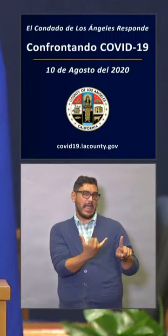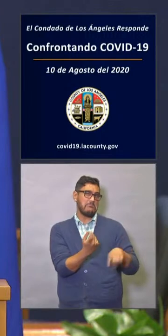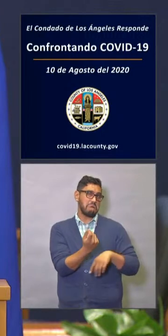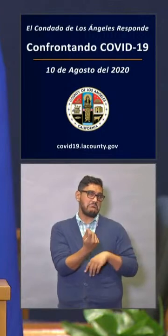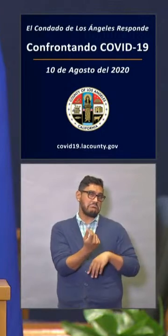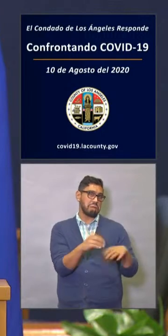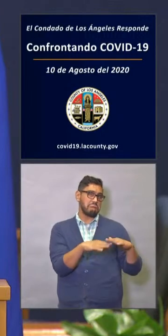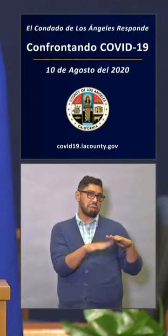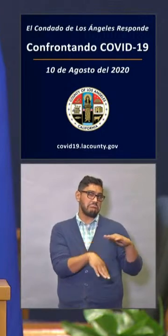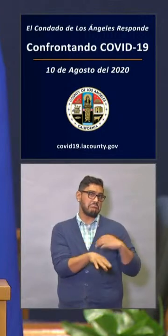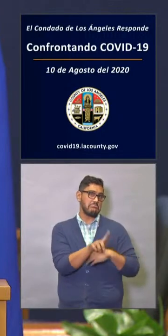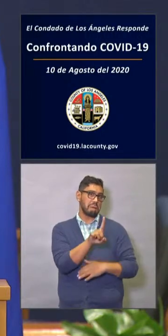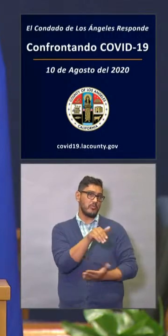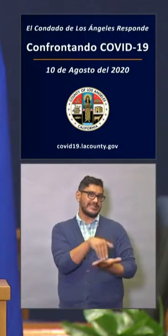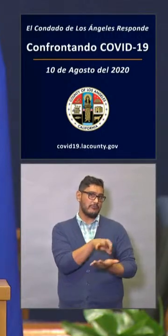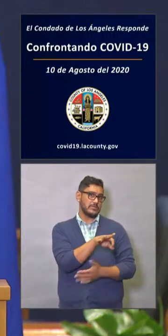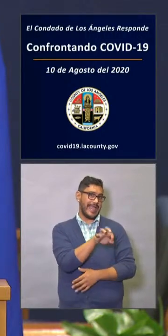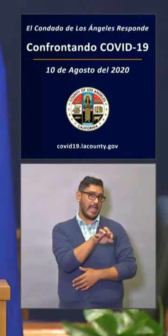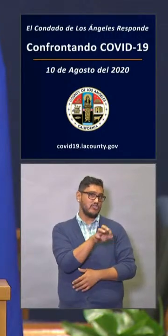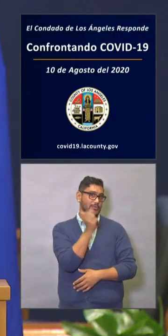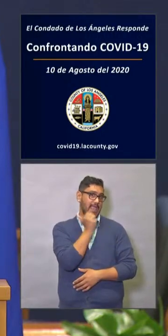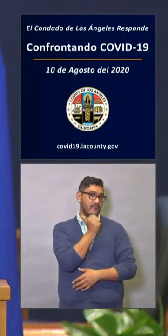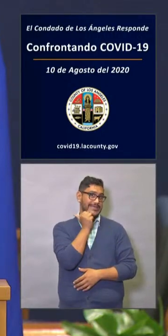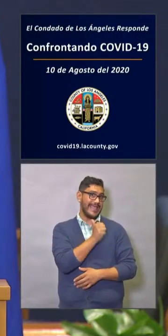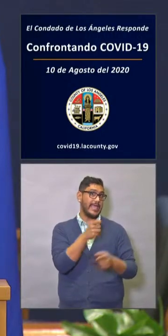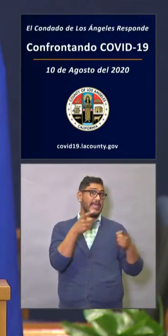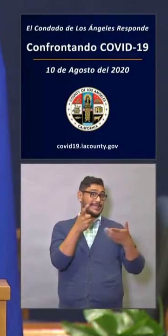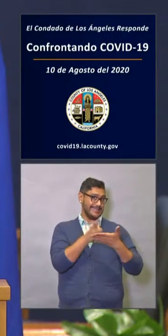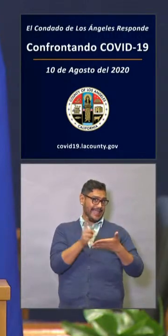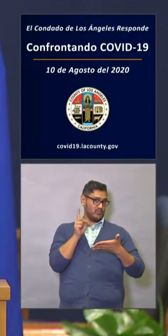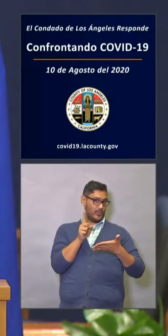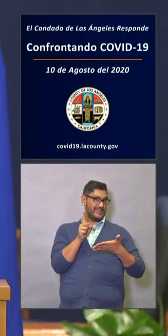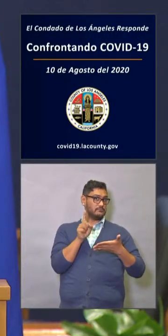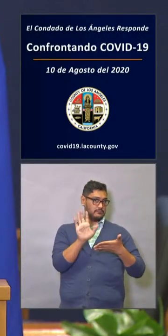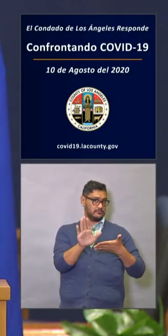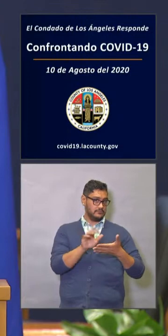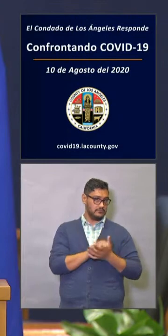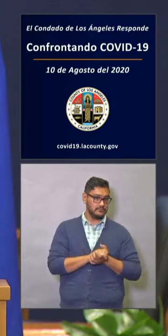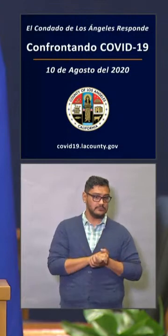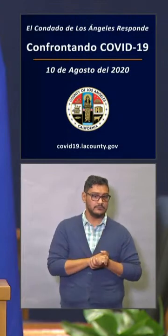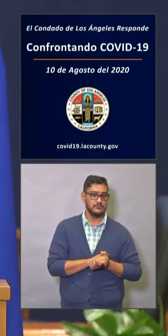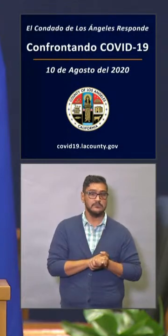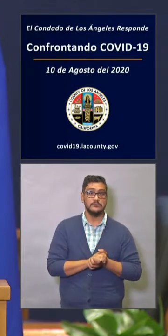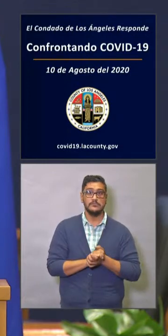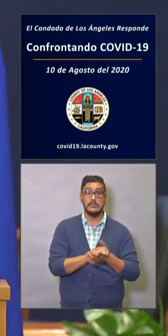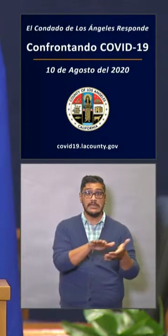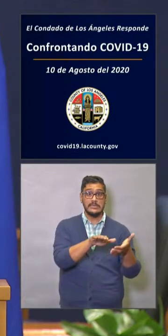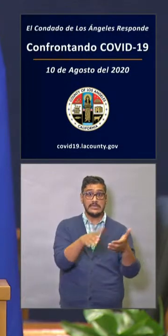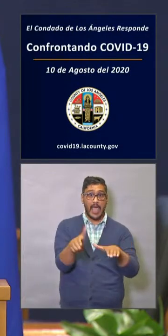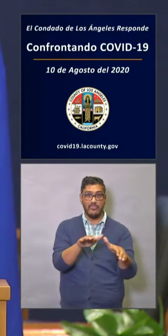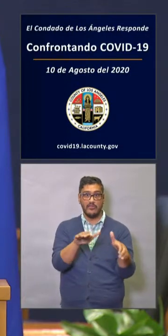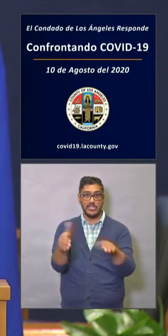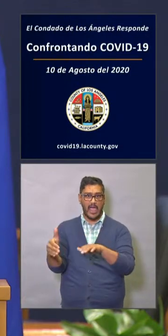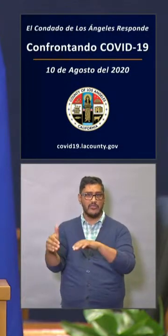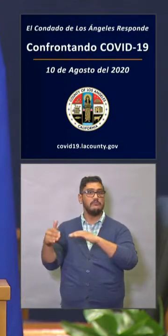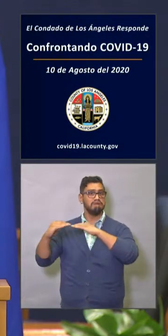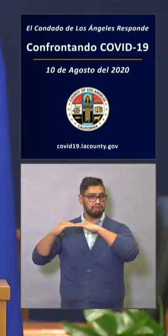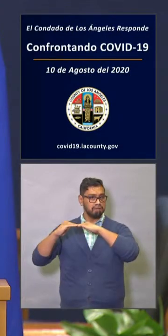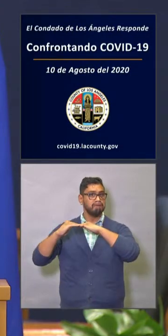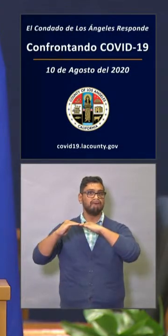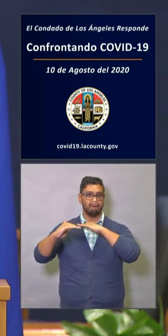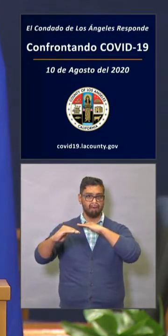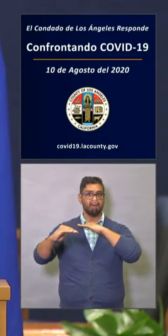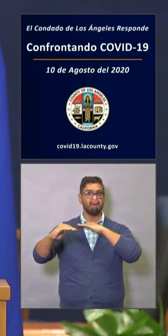1,900 por día durante la semana pasada. Los fallecimientos se mantienen estables con